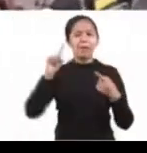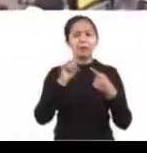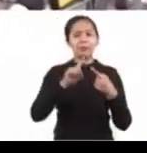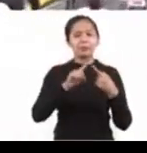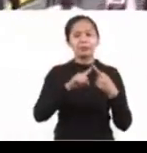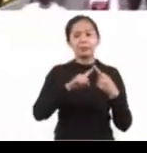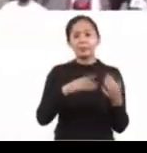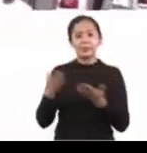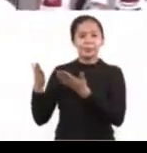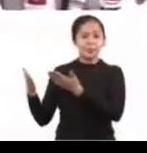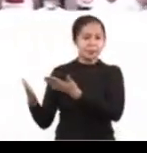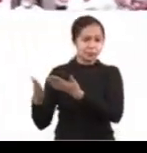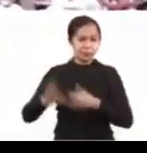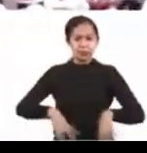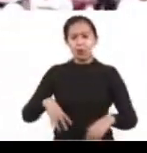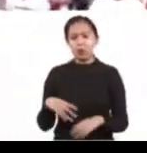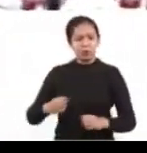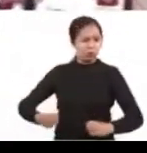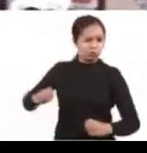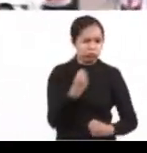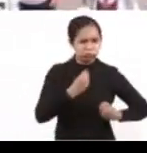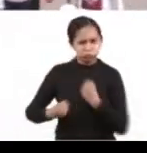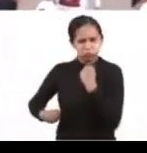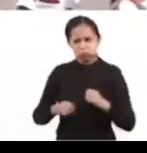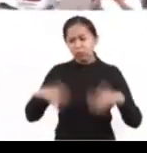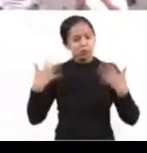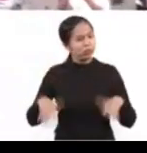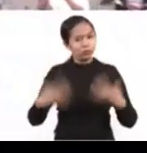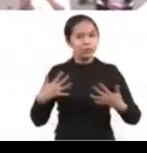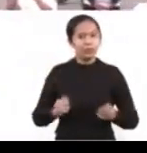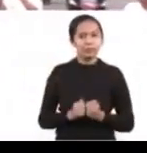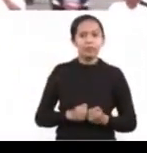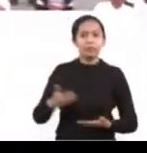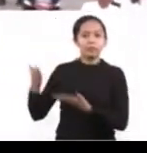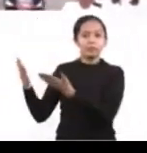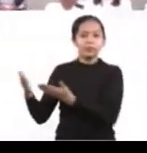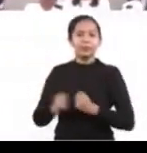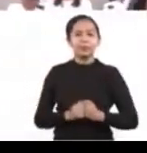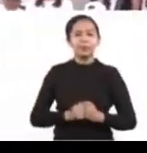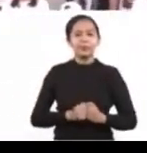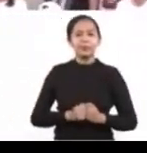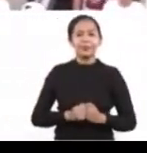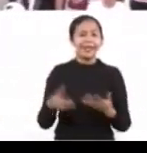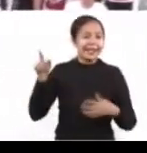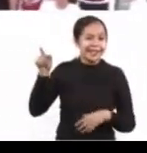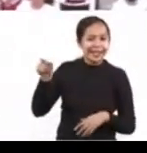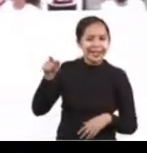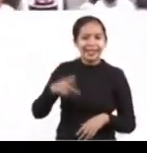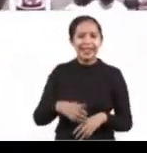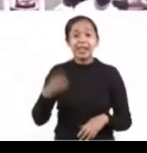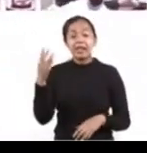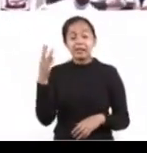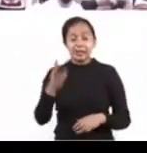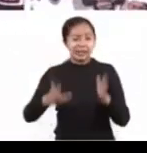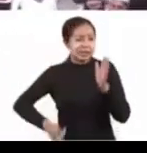Recibamos primeramente a uno de los grandes boxeadores en la división de peso mini mosca. Me refiero a